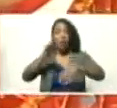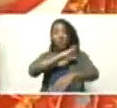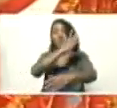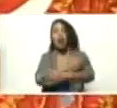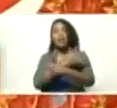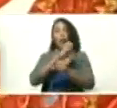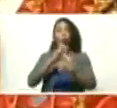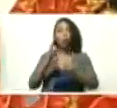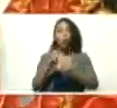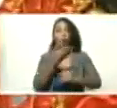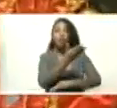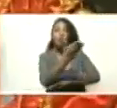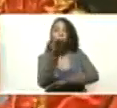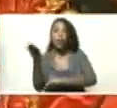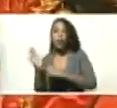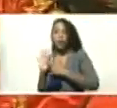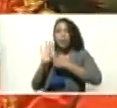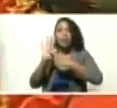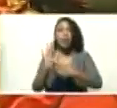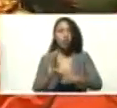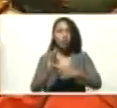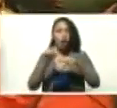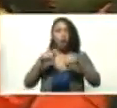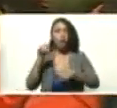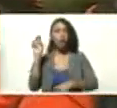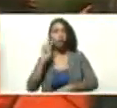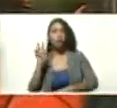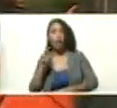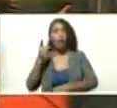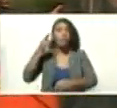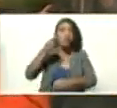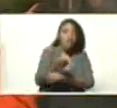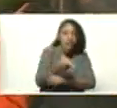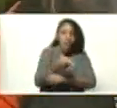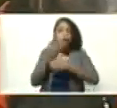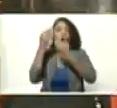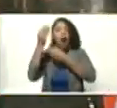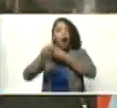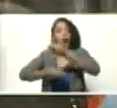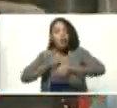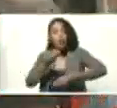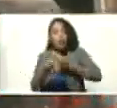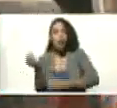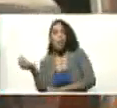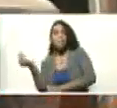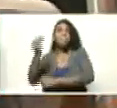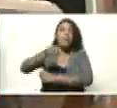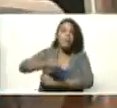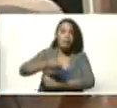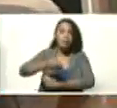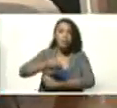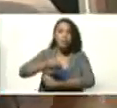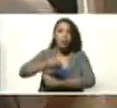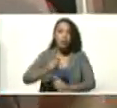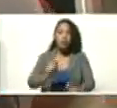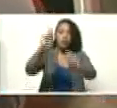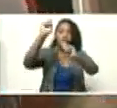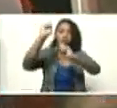ustedes representan y que debe ser cada vez más asumida